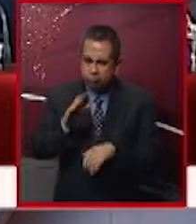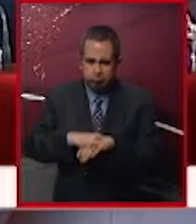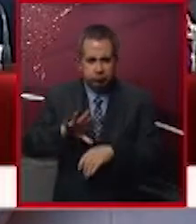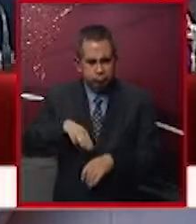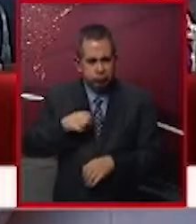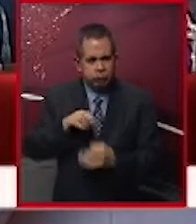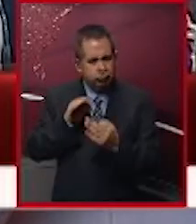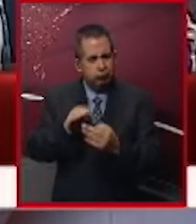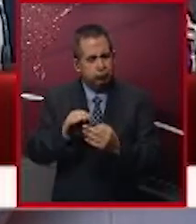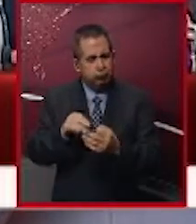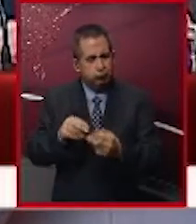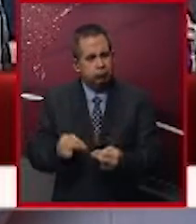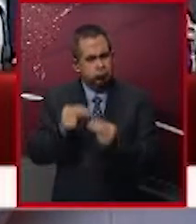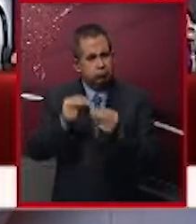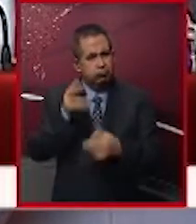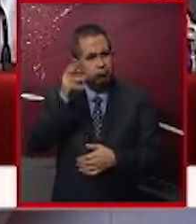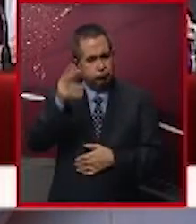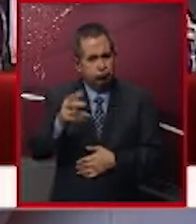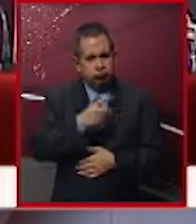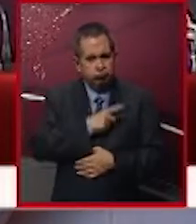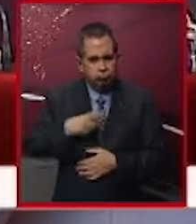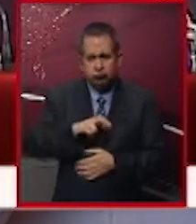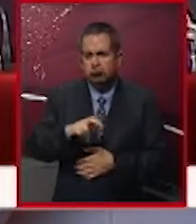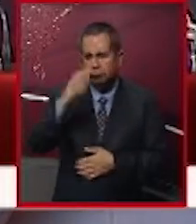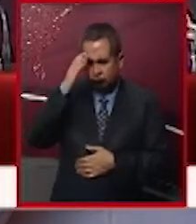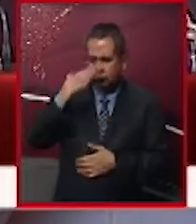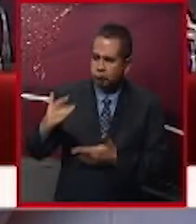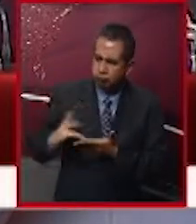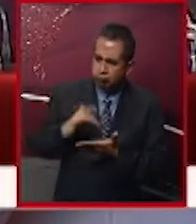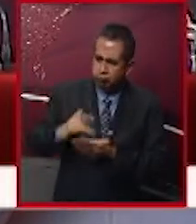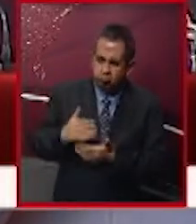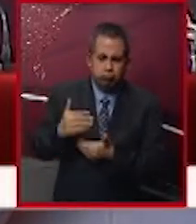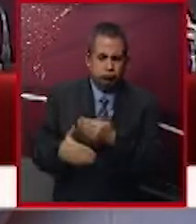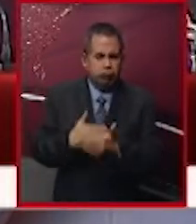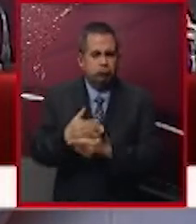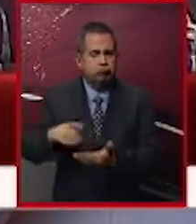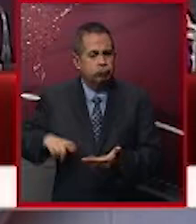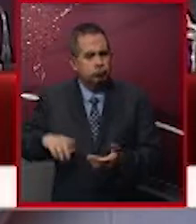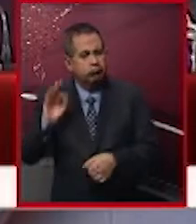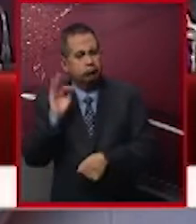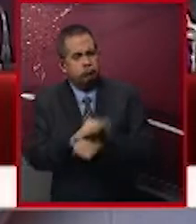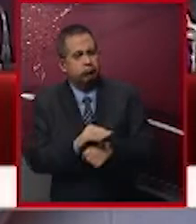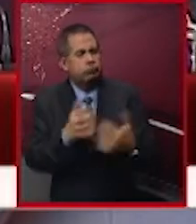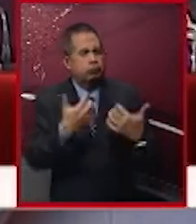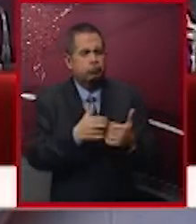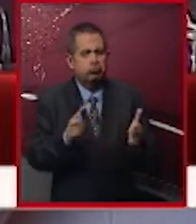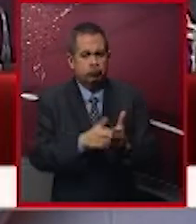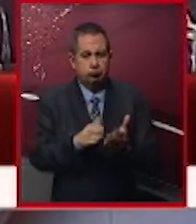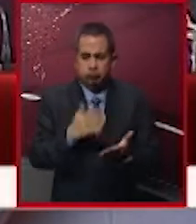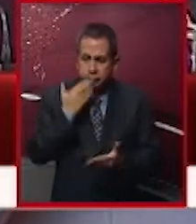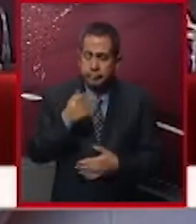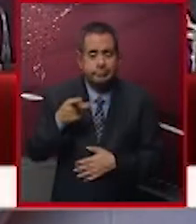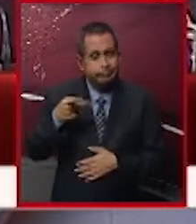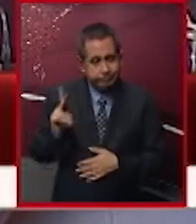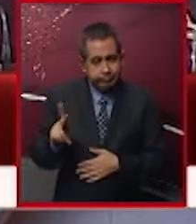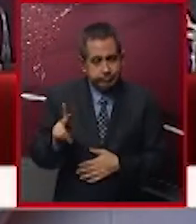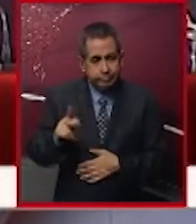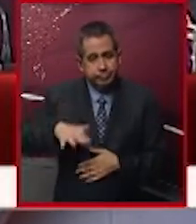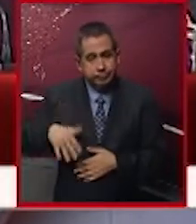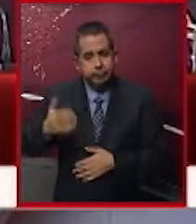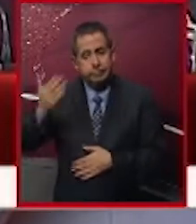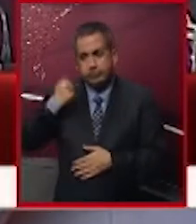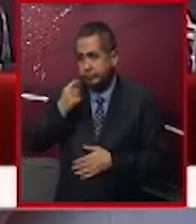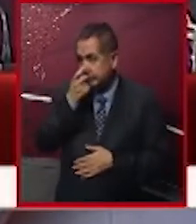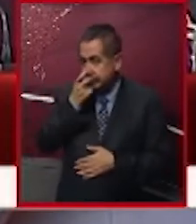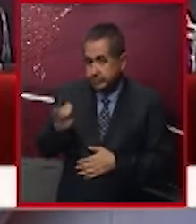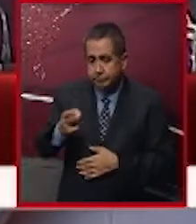materia comercial, debemos de reconocer el avance y el apoyo que ha brindado este gobierno en favor de las micro y pequeñas y medianas empresas. Sin embargo, como lo mencioné